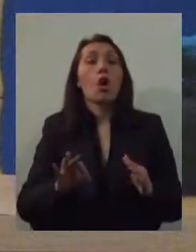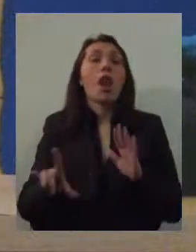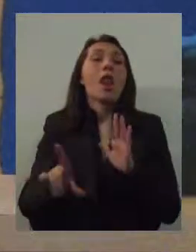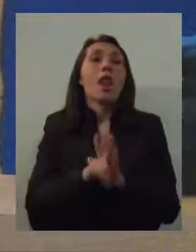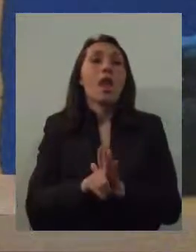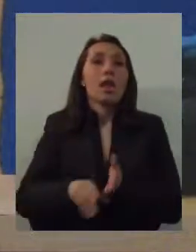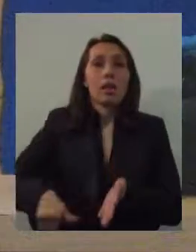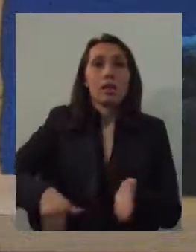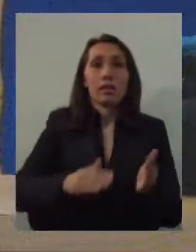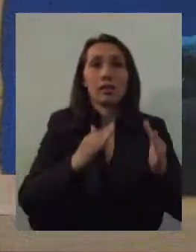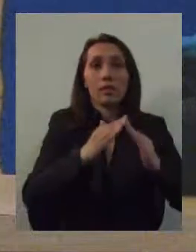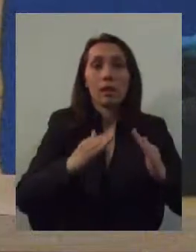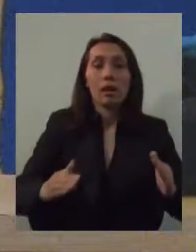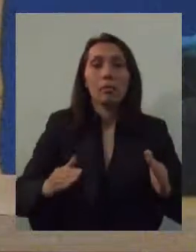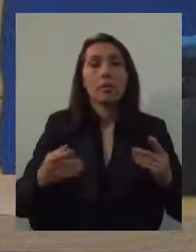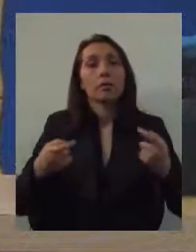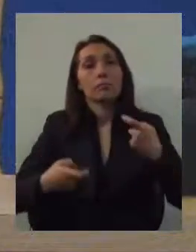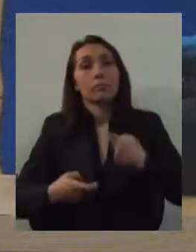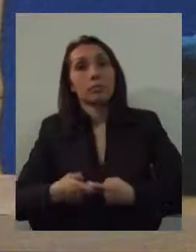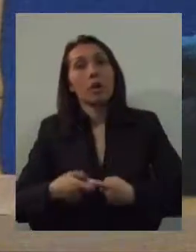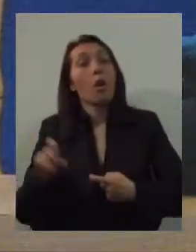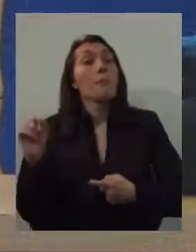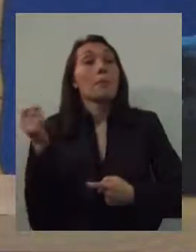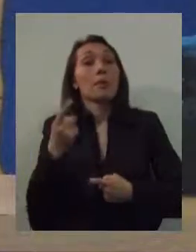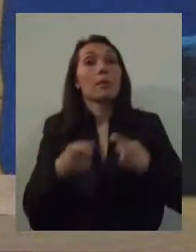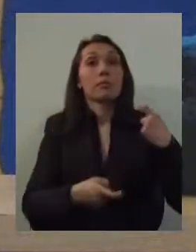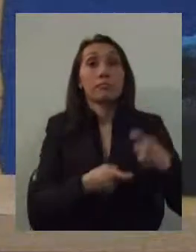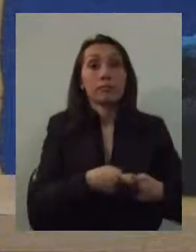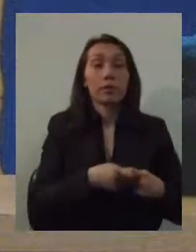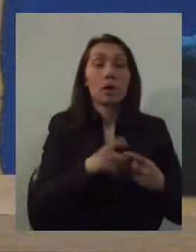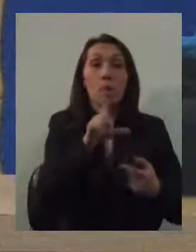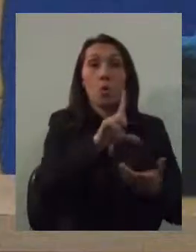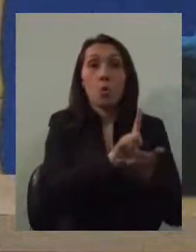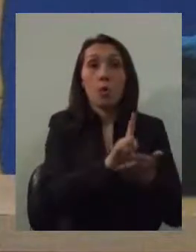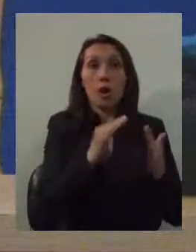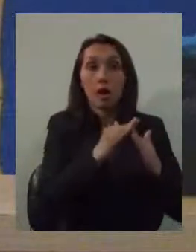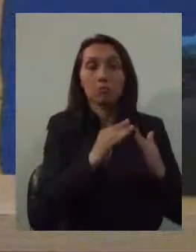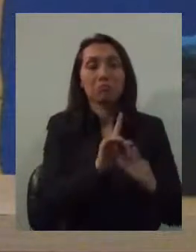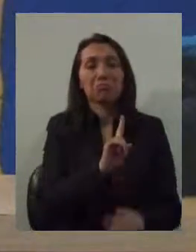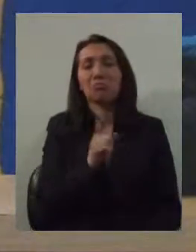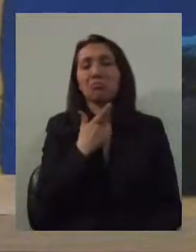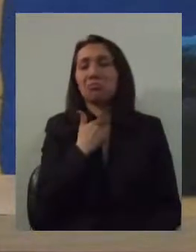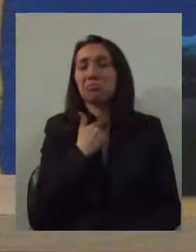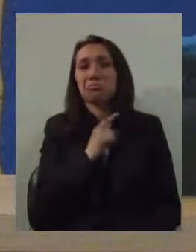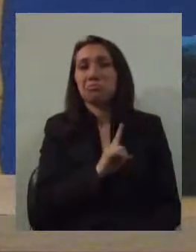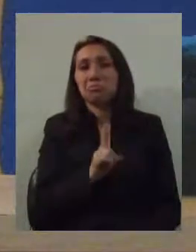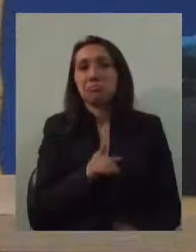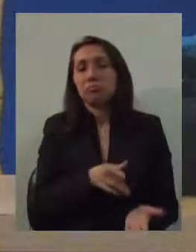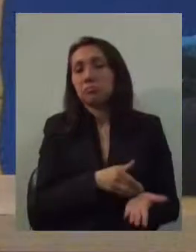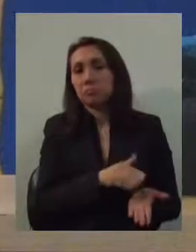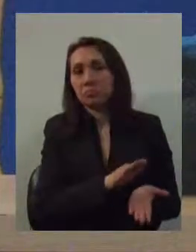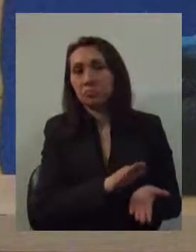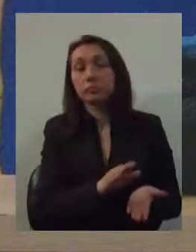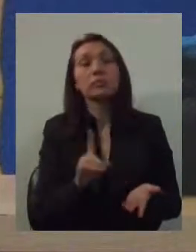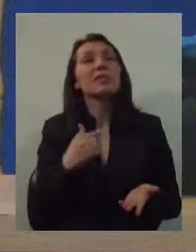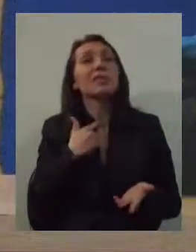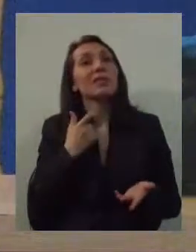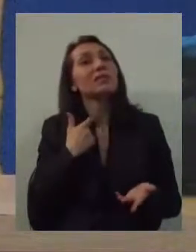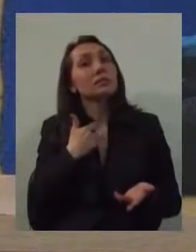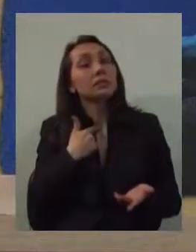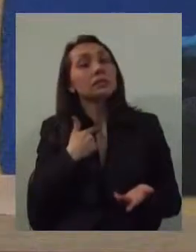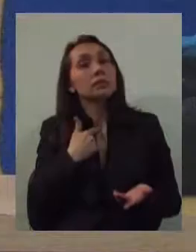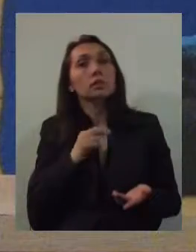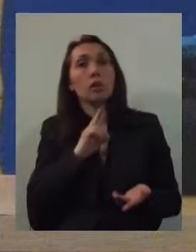domicilio conyugal o del primer domicilio conyugal, no interesa en absoluto. Lo que interesa en todo caso es que